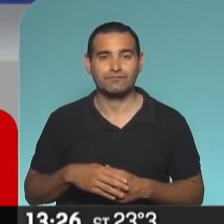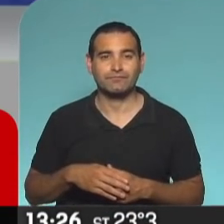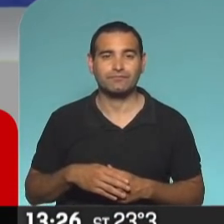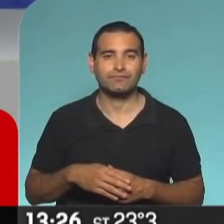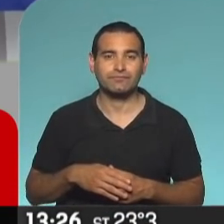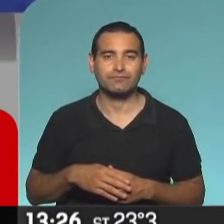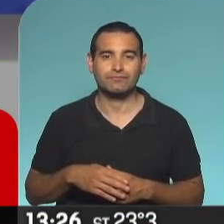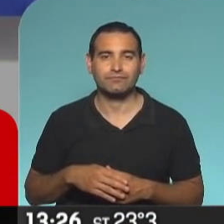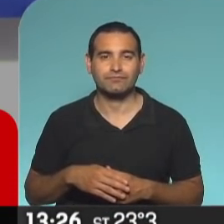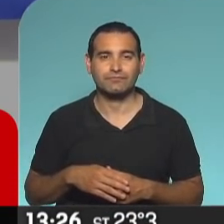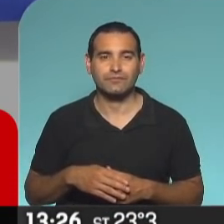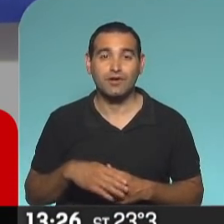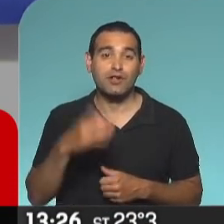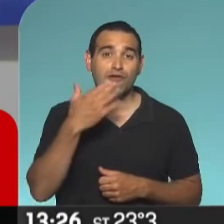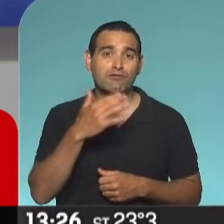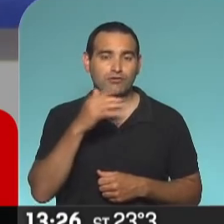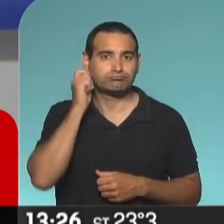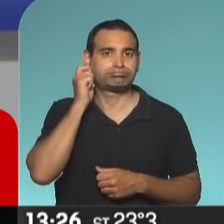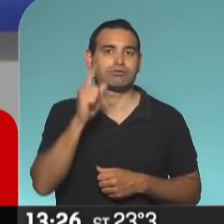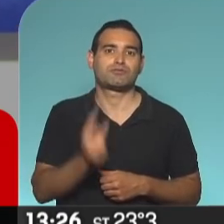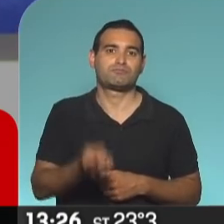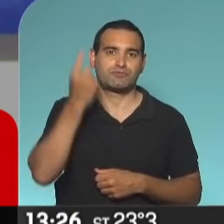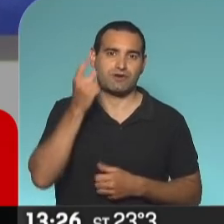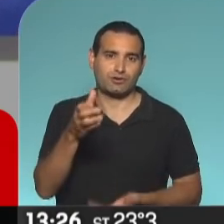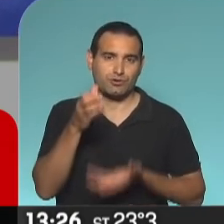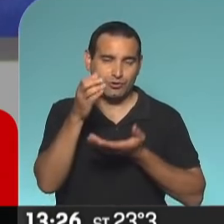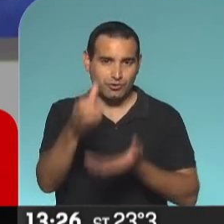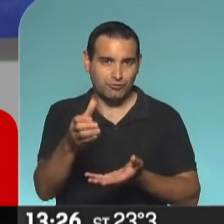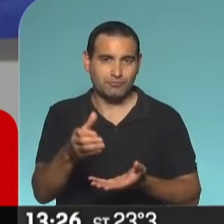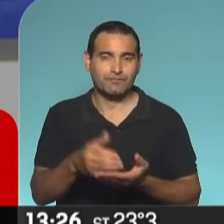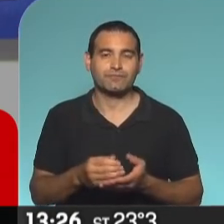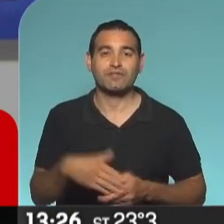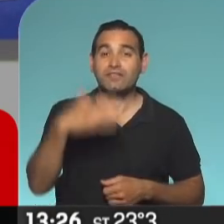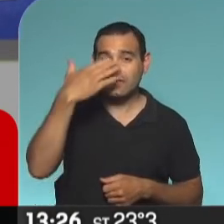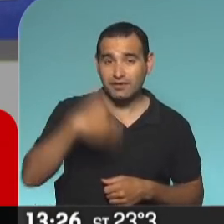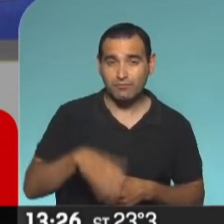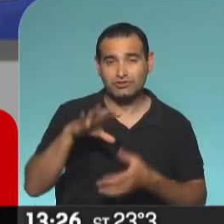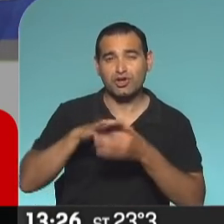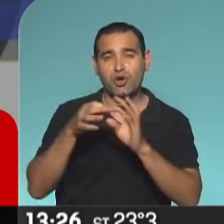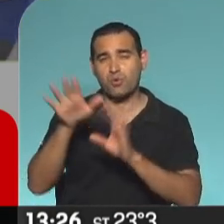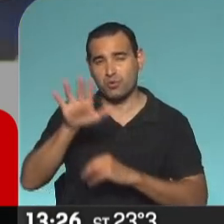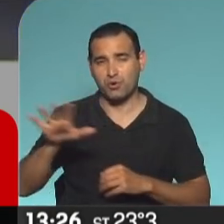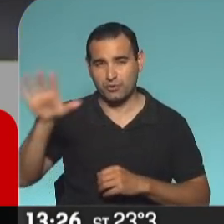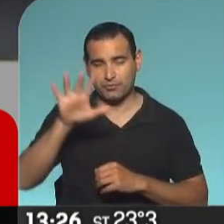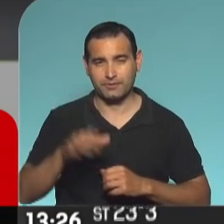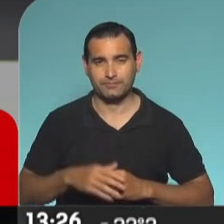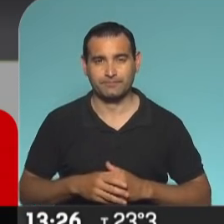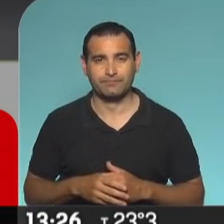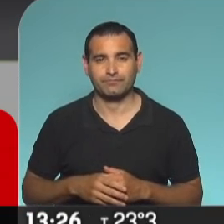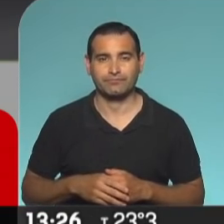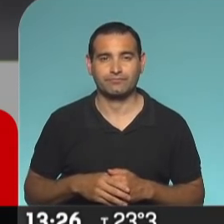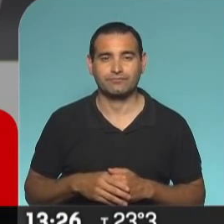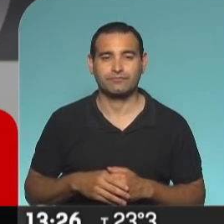donde logró su primer título, y después su dilatada carrera en Europa, llevando a un